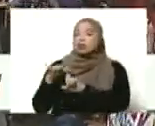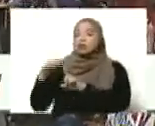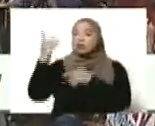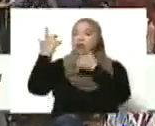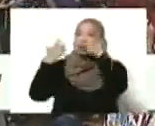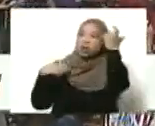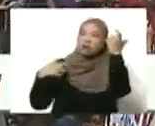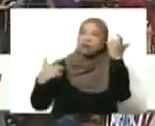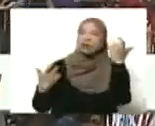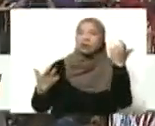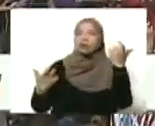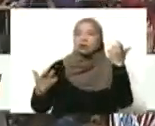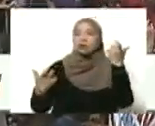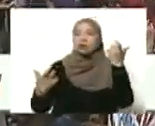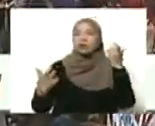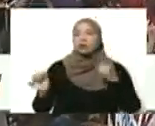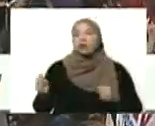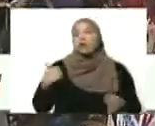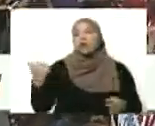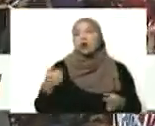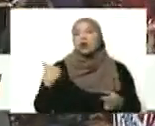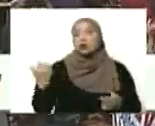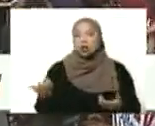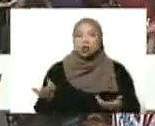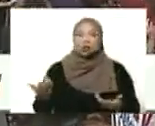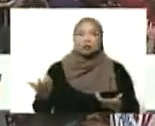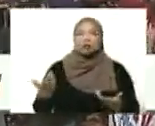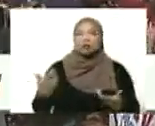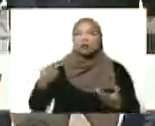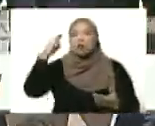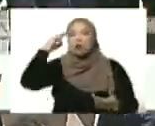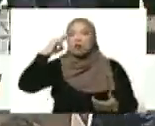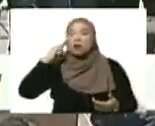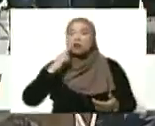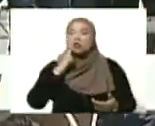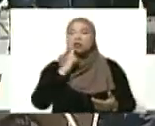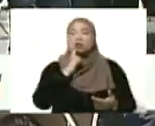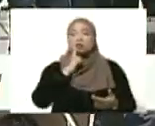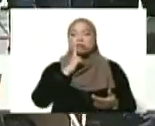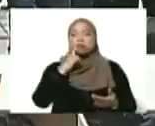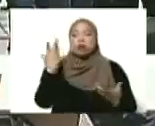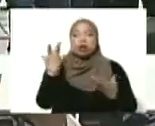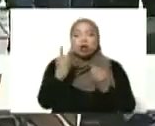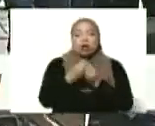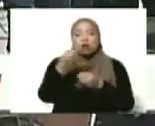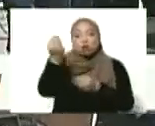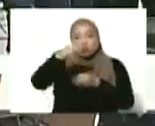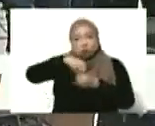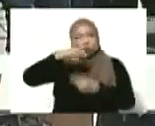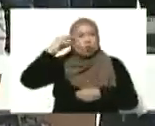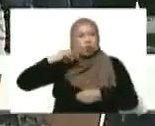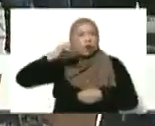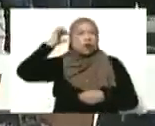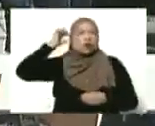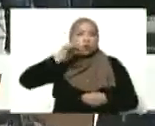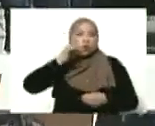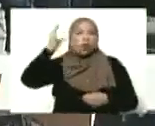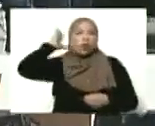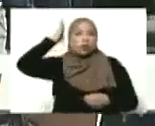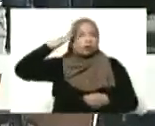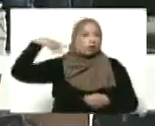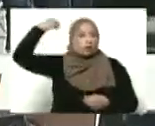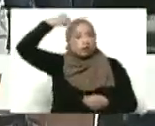Chávez, no es cualquier cosa, y con Chávez es Bolívar, y con Bolívar es Miranda, es Sucre, es